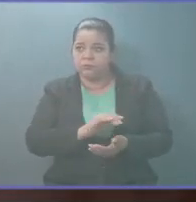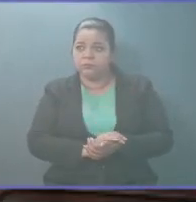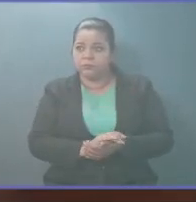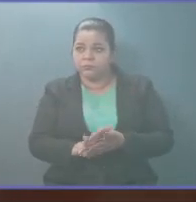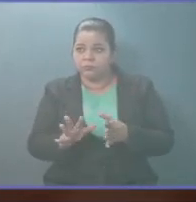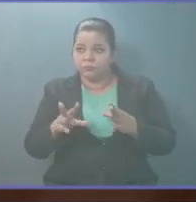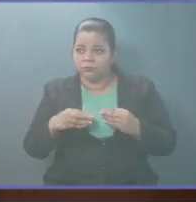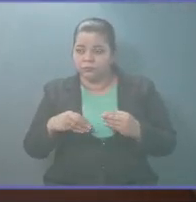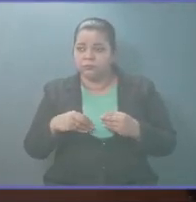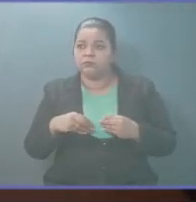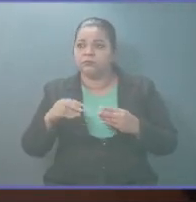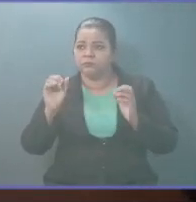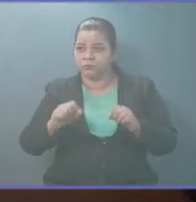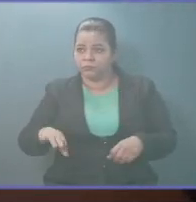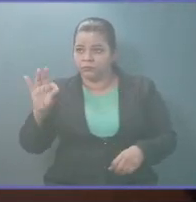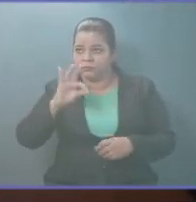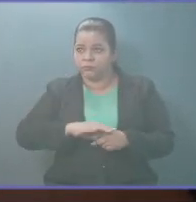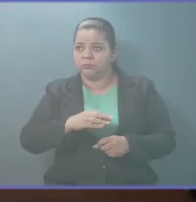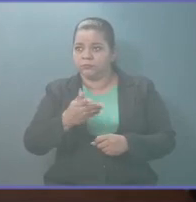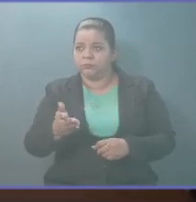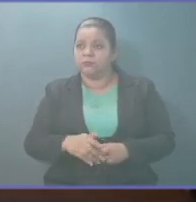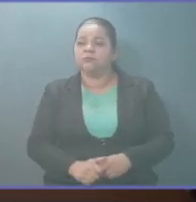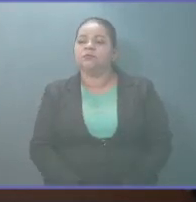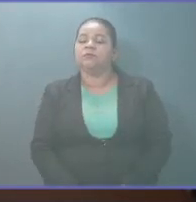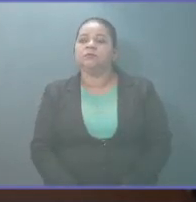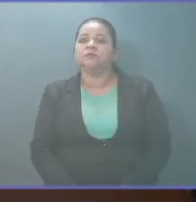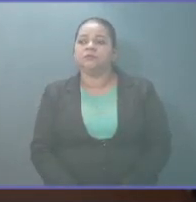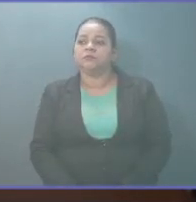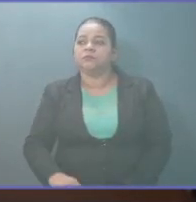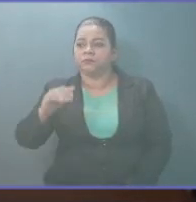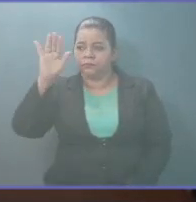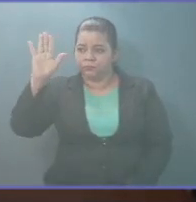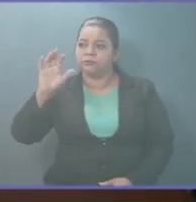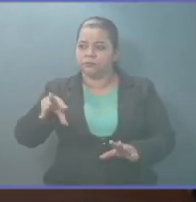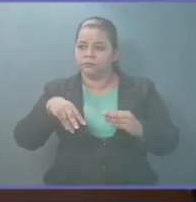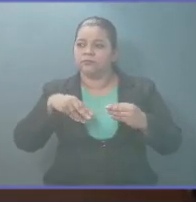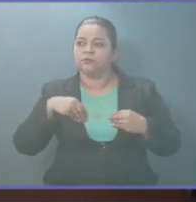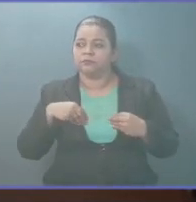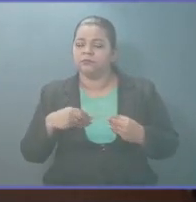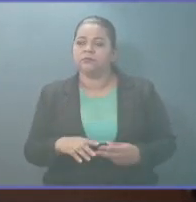la observación, favor emitir su voto. Se acepta.